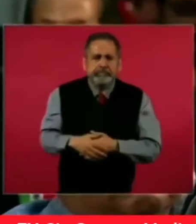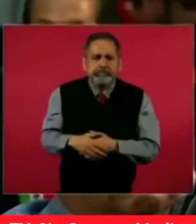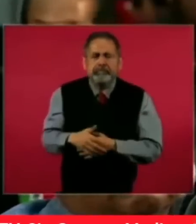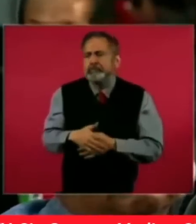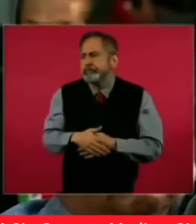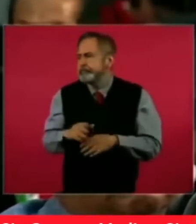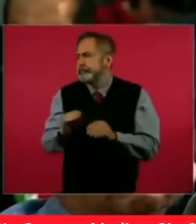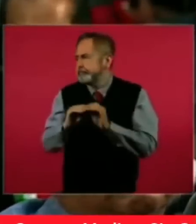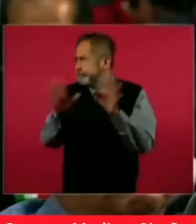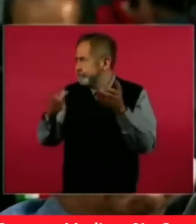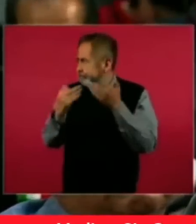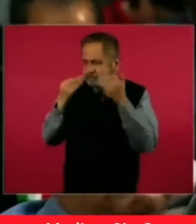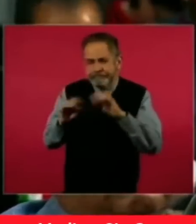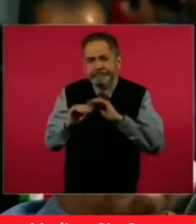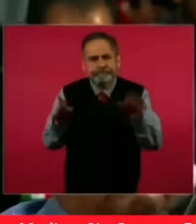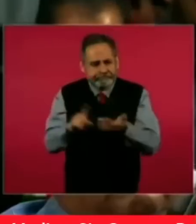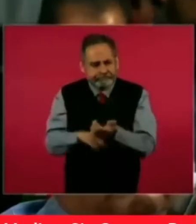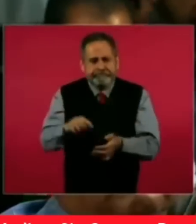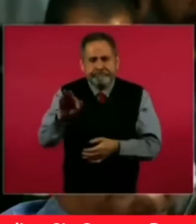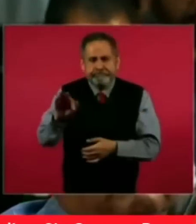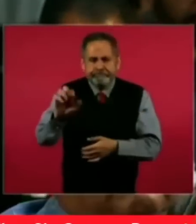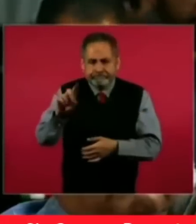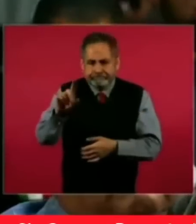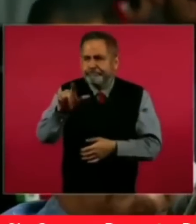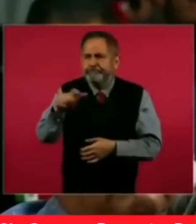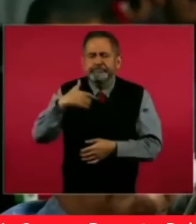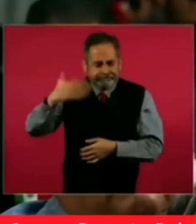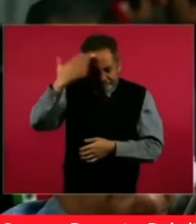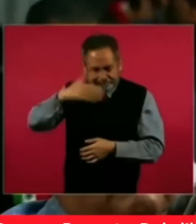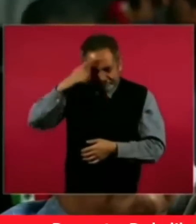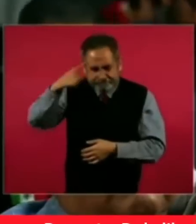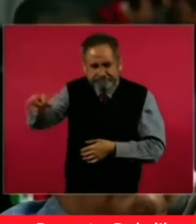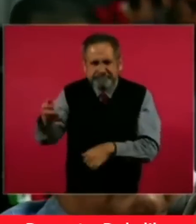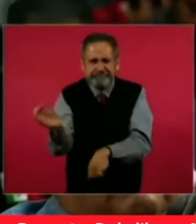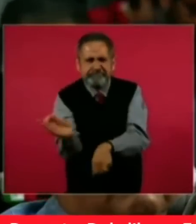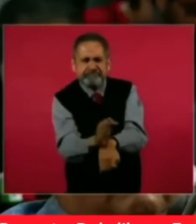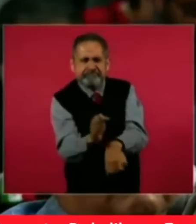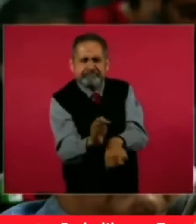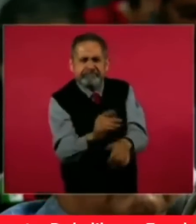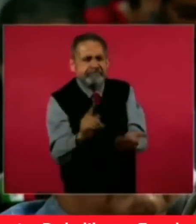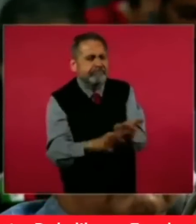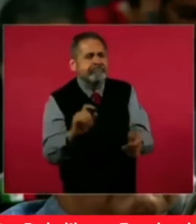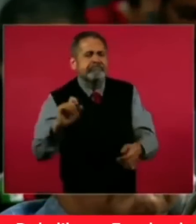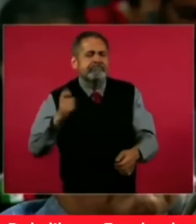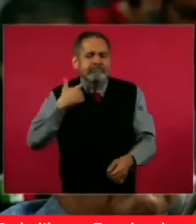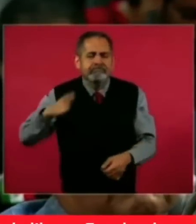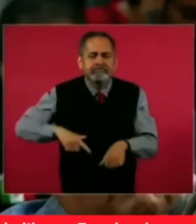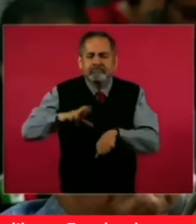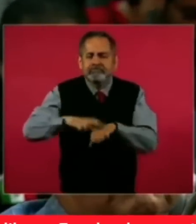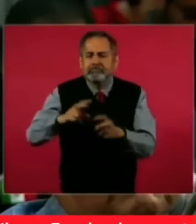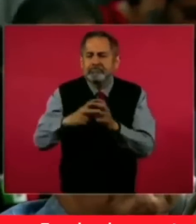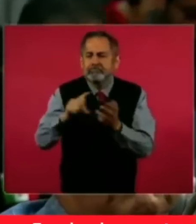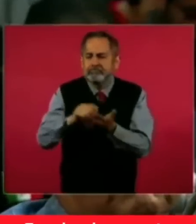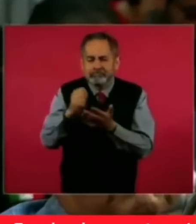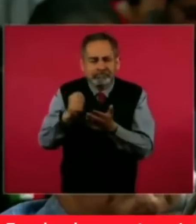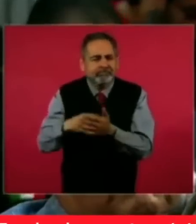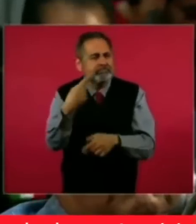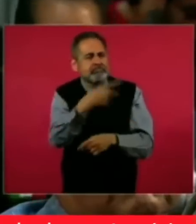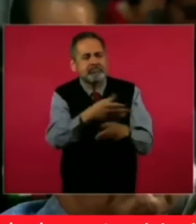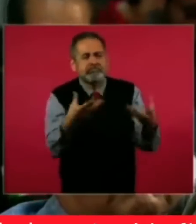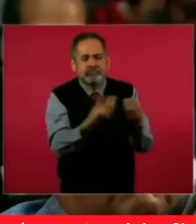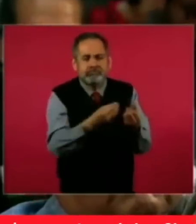intención muy evidente de la FEADLE de favorecer al ex gobernador de Tamaulipas, a su vocero